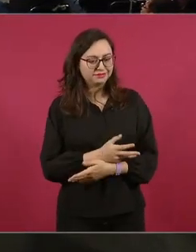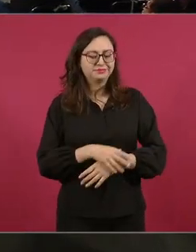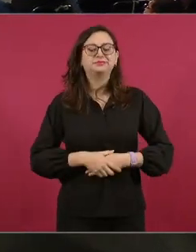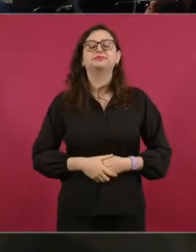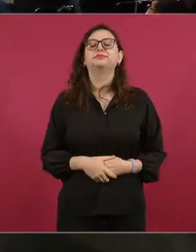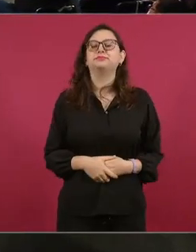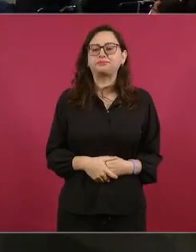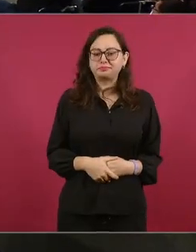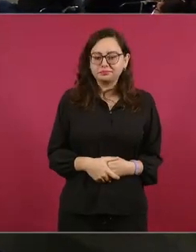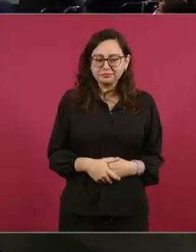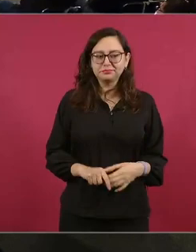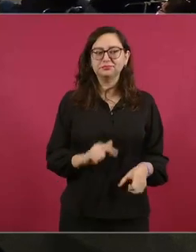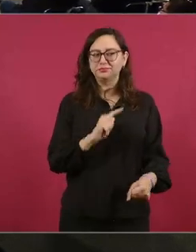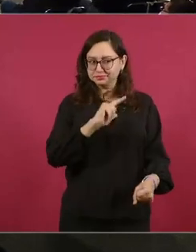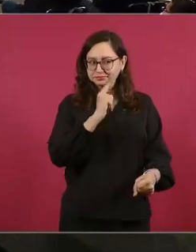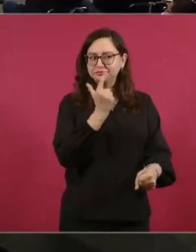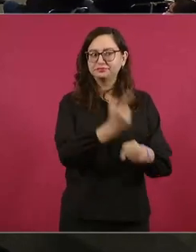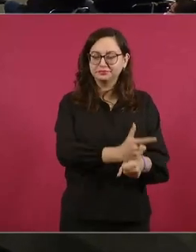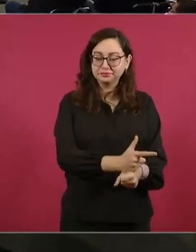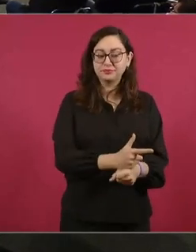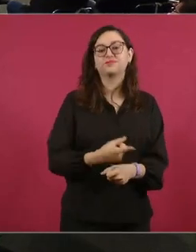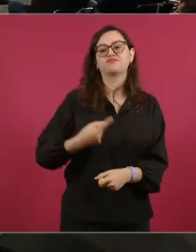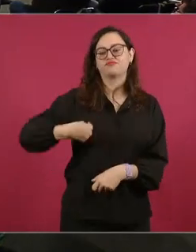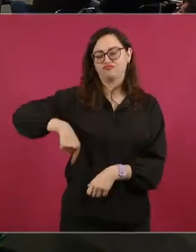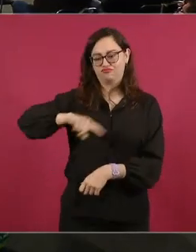nueva que presentamos,